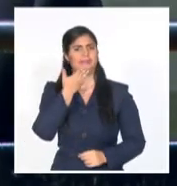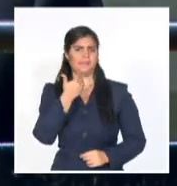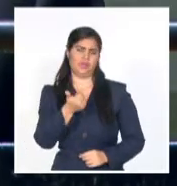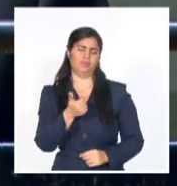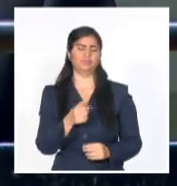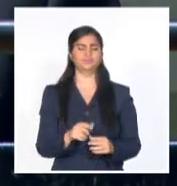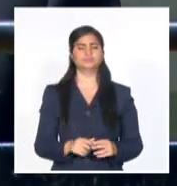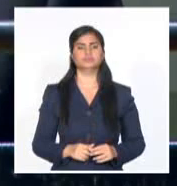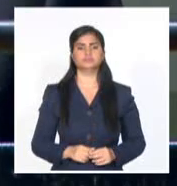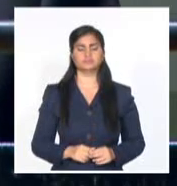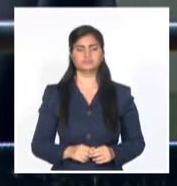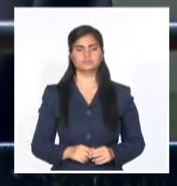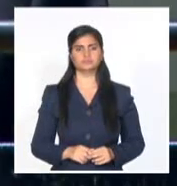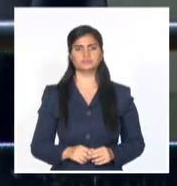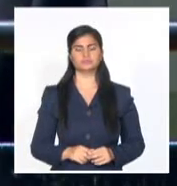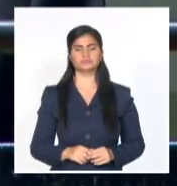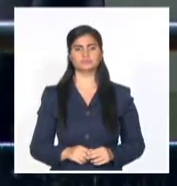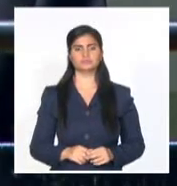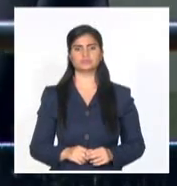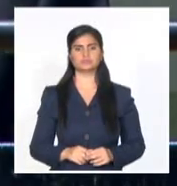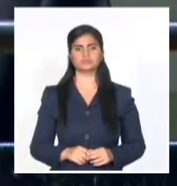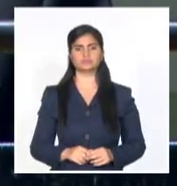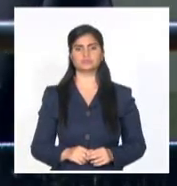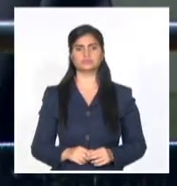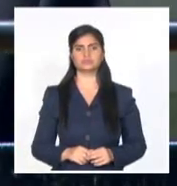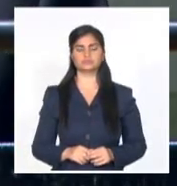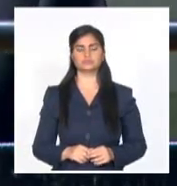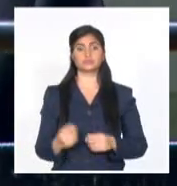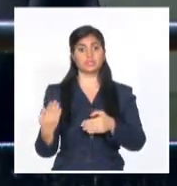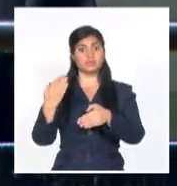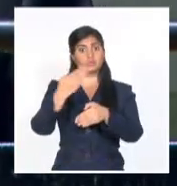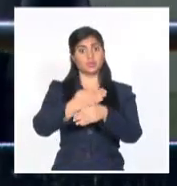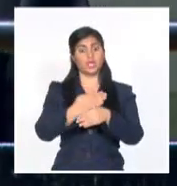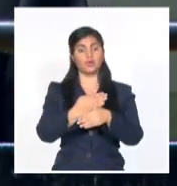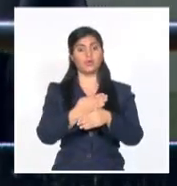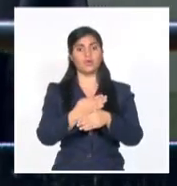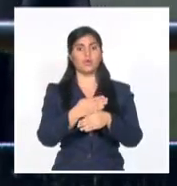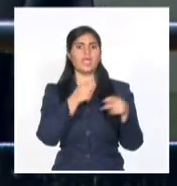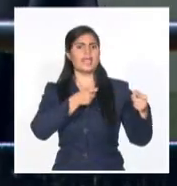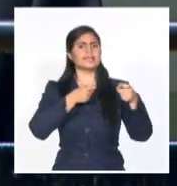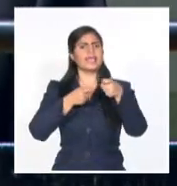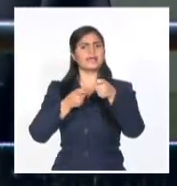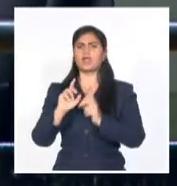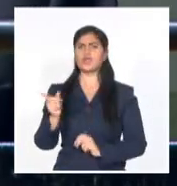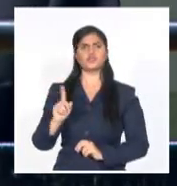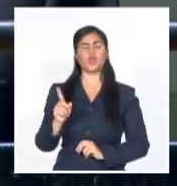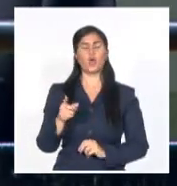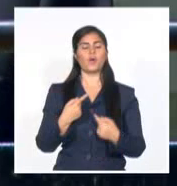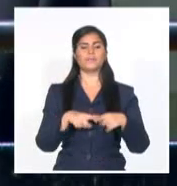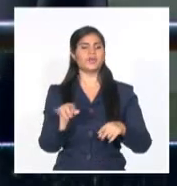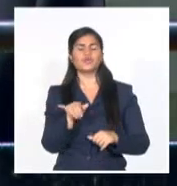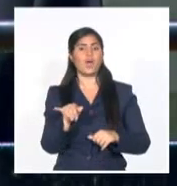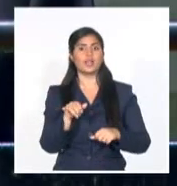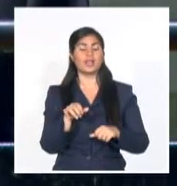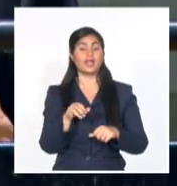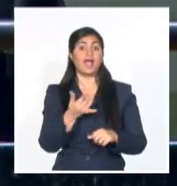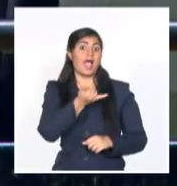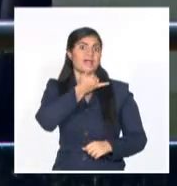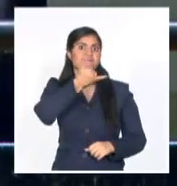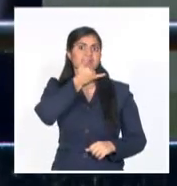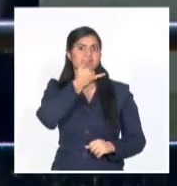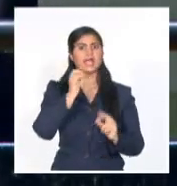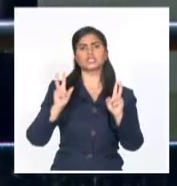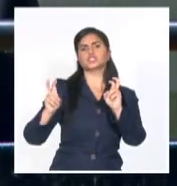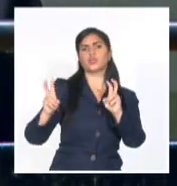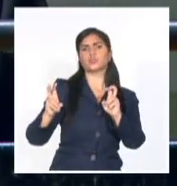cubanas. El bloqueo es un acto de guerra económica en tiempos de paz,